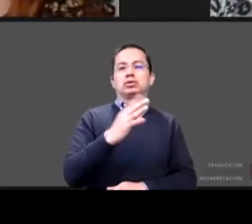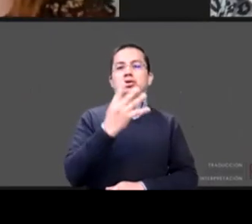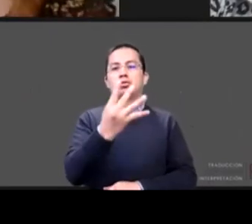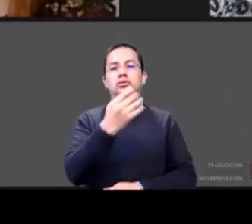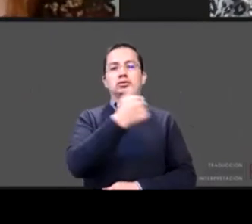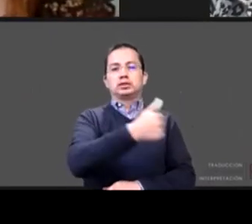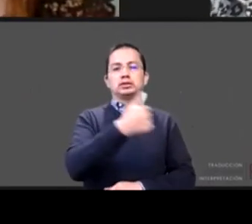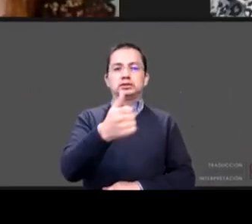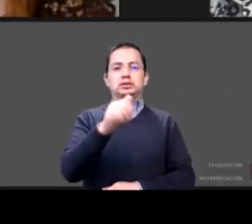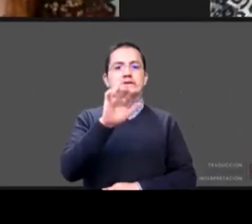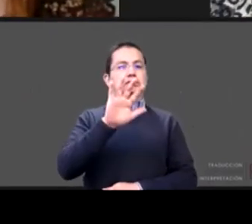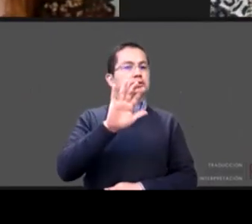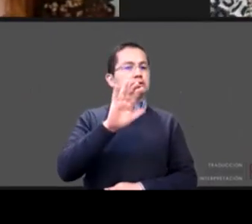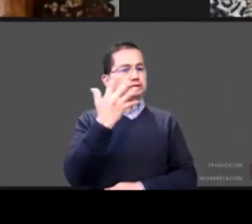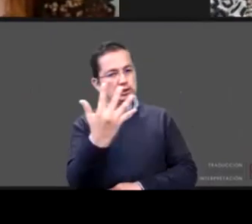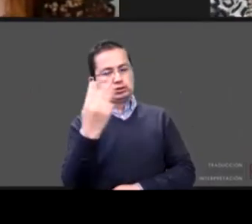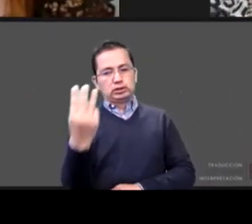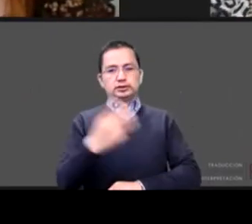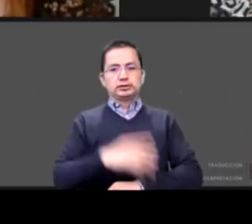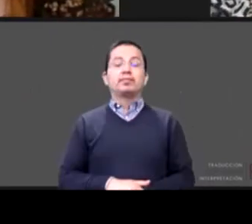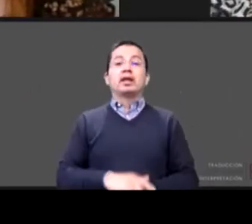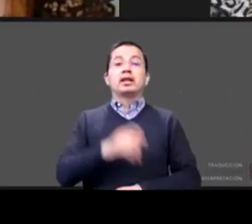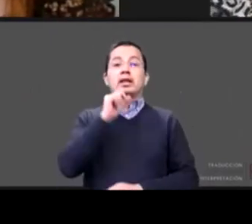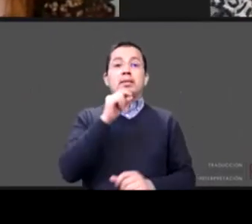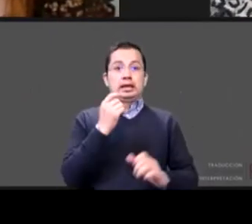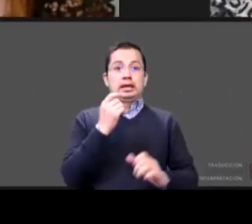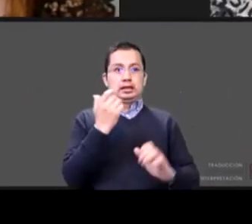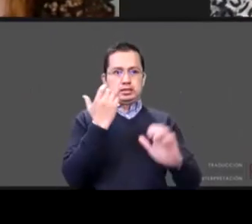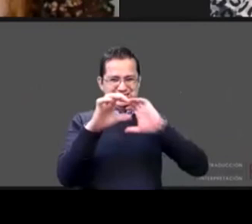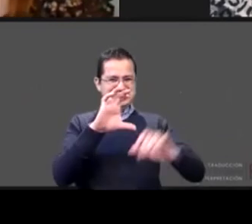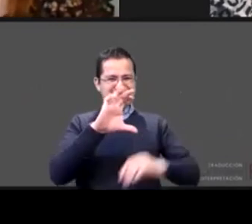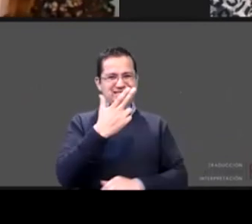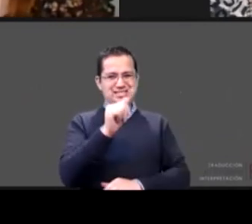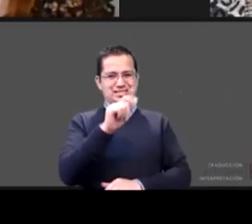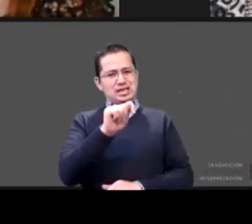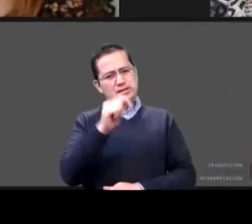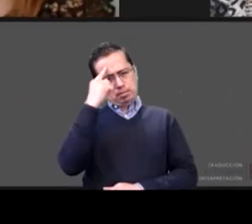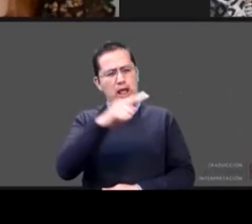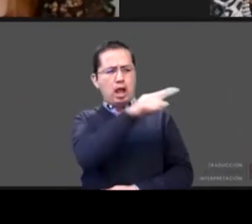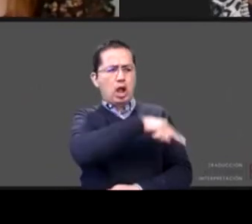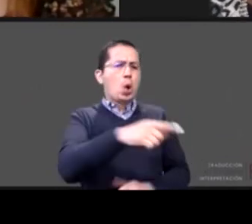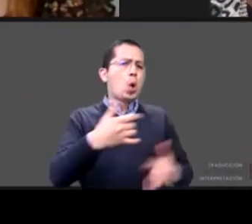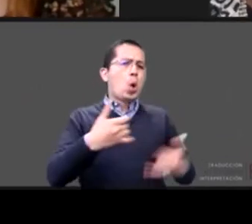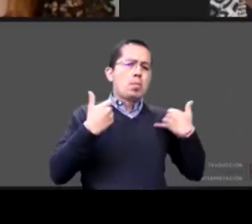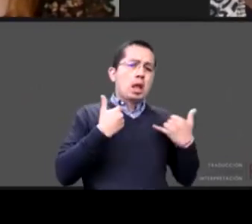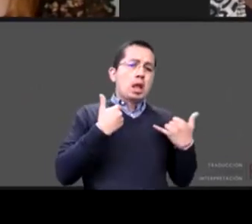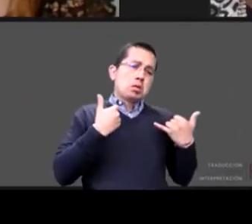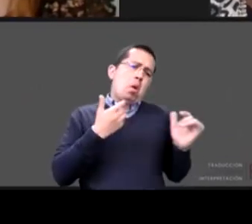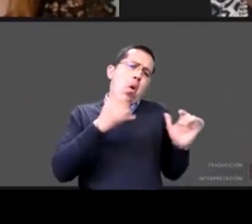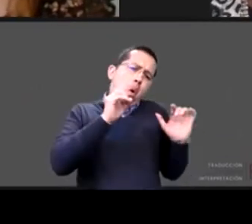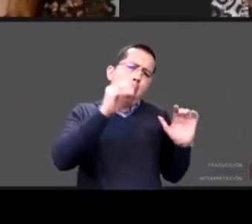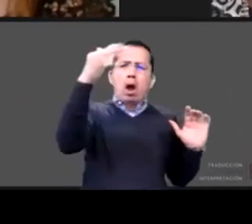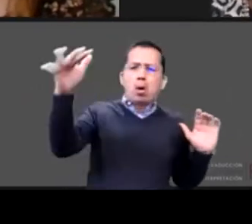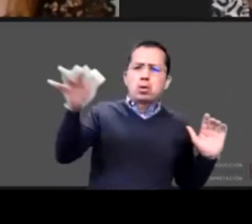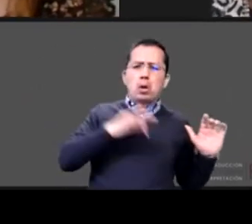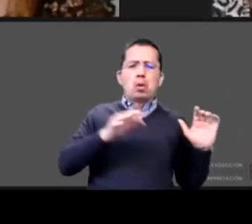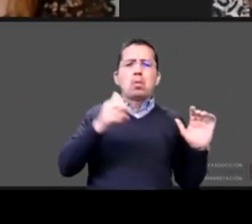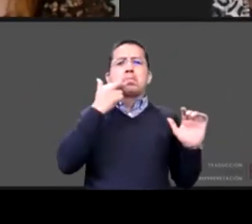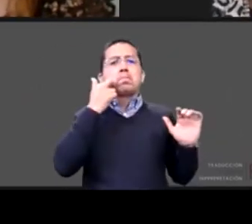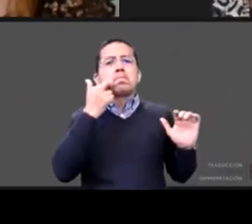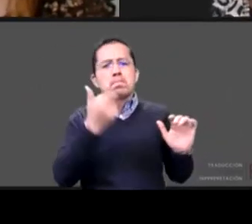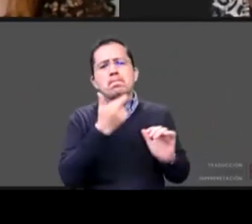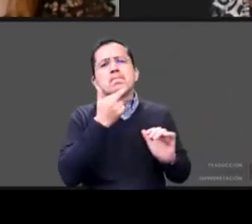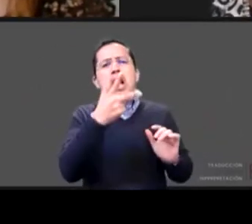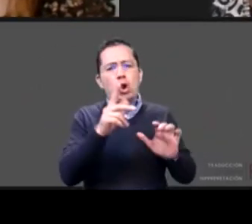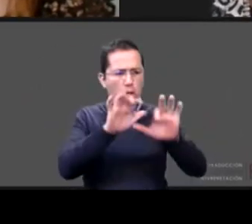55 88 54 6653, y la dirección del chat para los jóvenes sobre todo, pero si algún adulto prefiere chatear también con mucho gusto, incluso si se encuentra en una situación en la que no